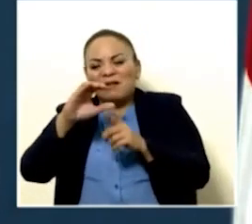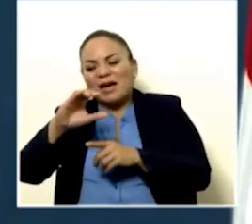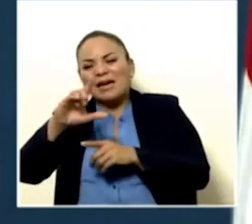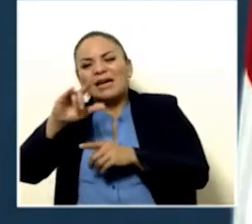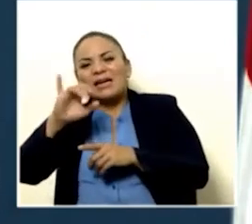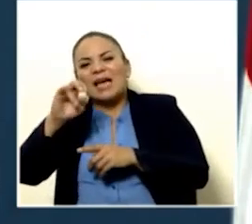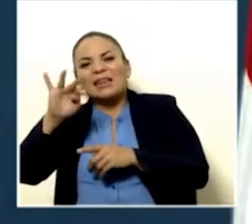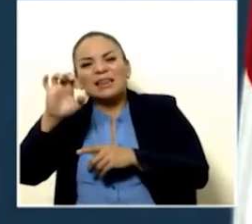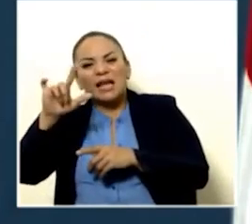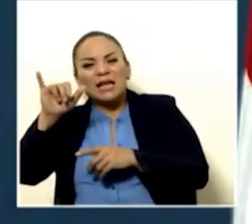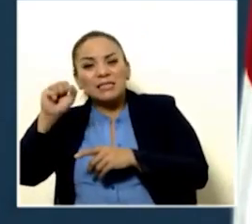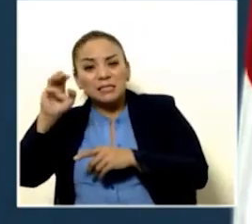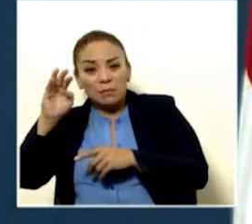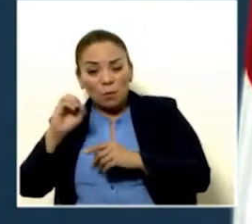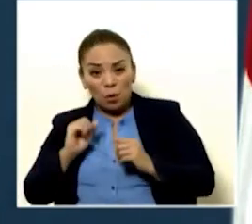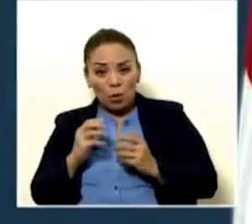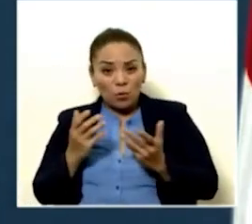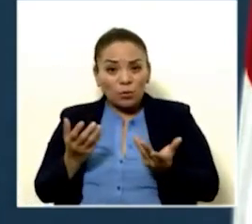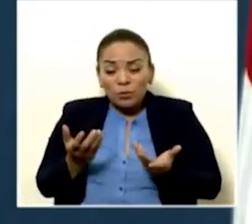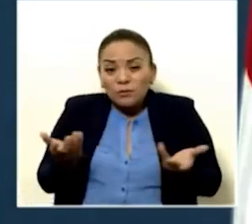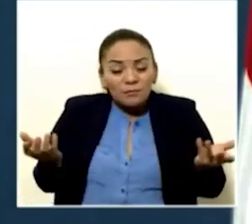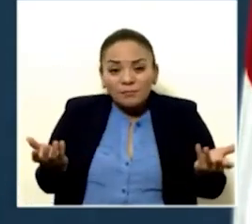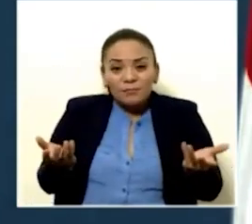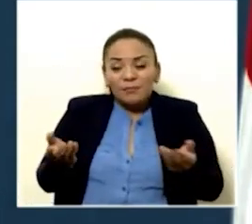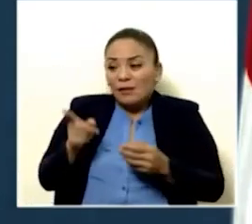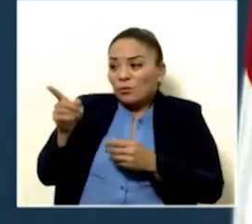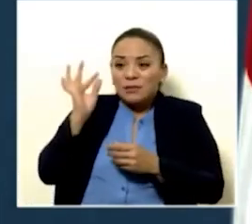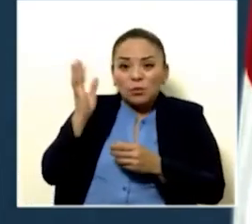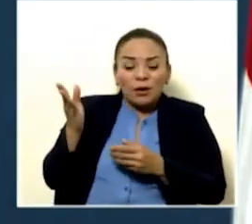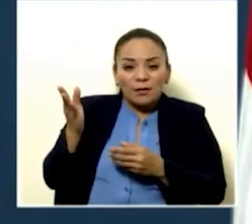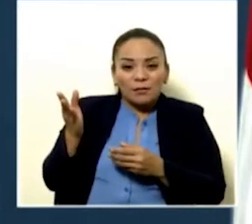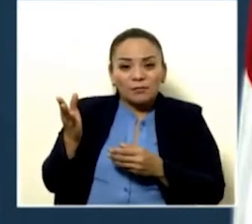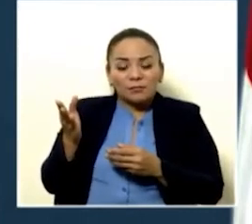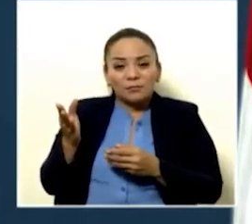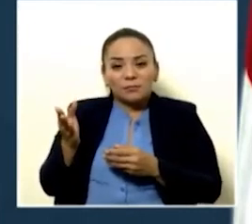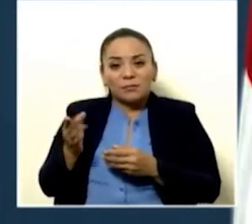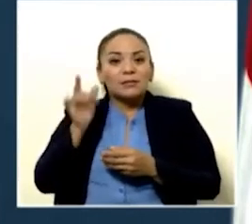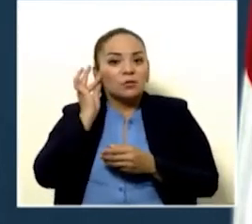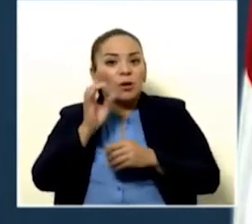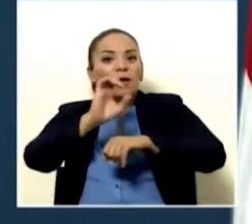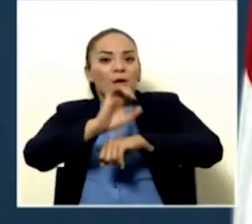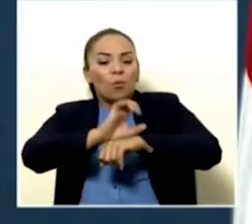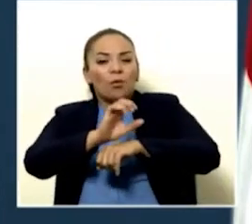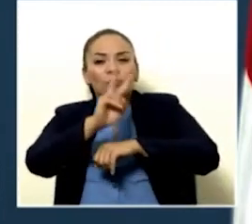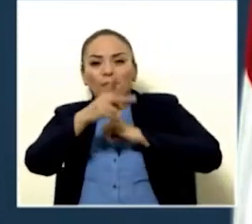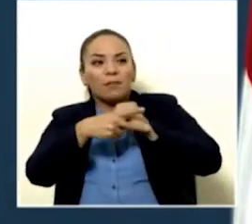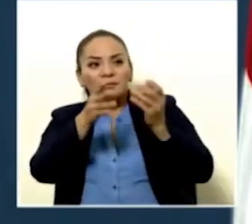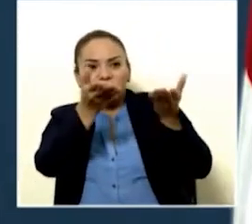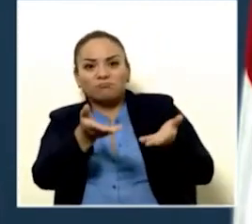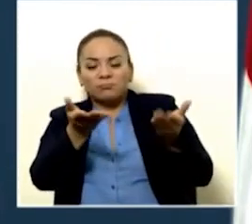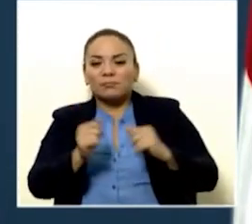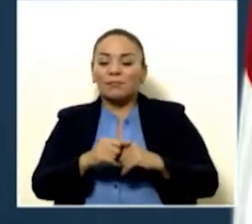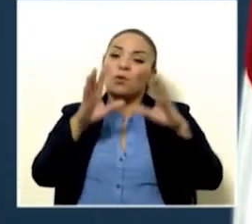la qué? Esas personas, como dijo el señor ministro, esta señora ya había sido idónea en Ecuador 2 veces, porque un informe de auditoría